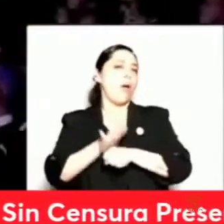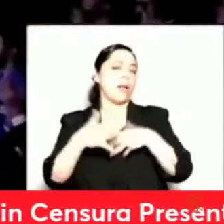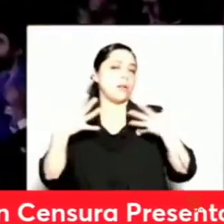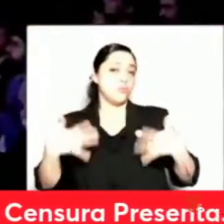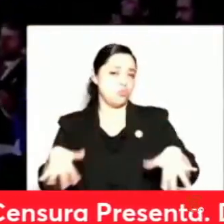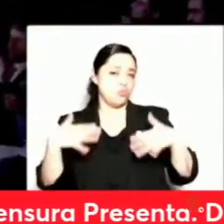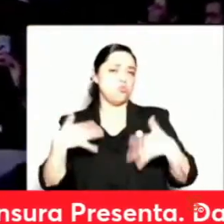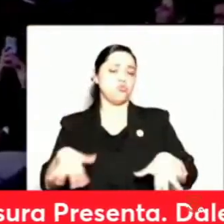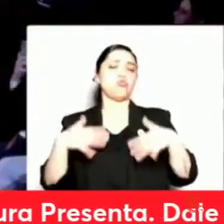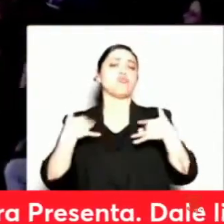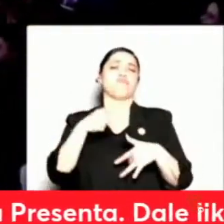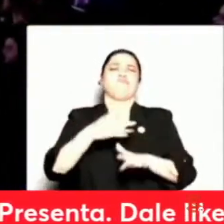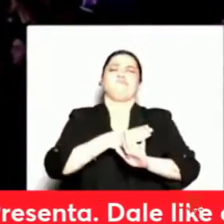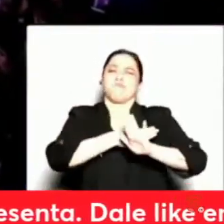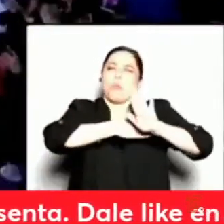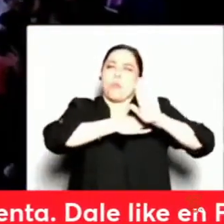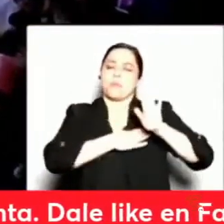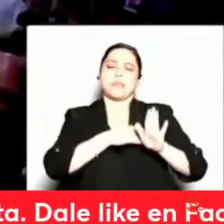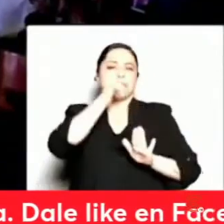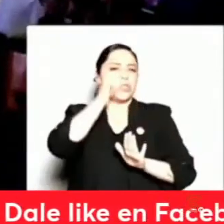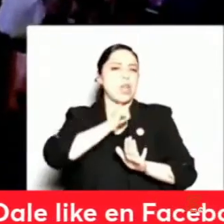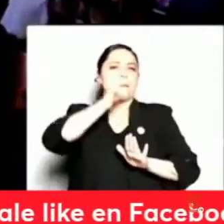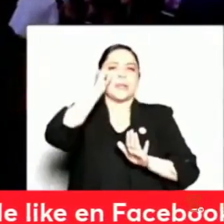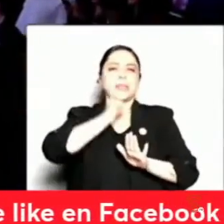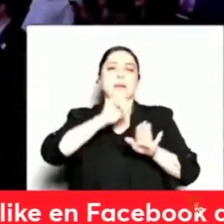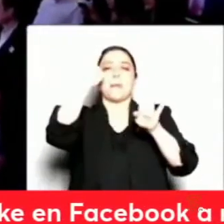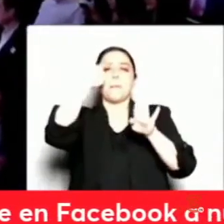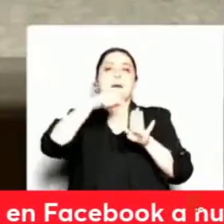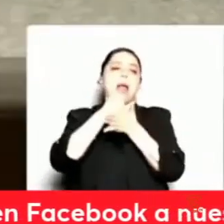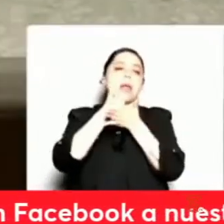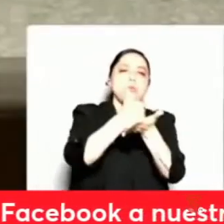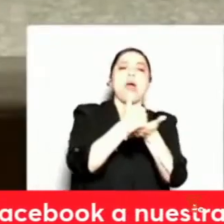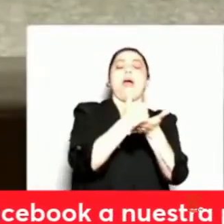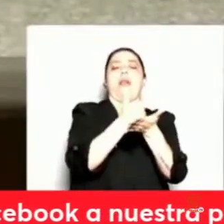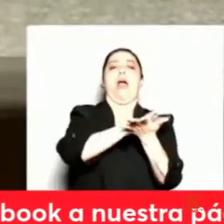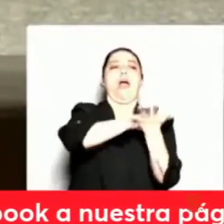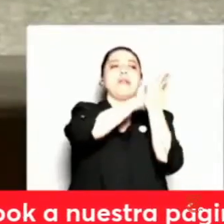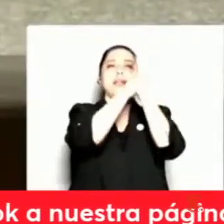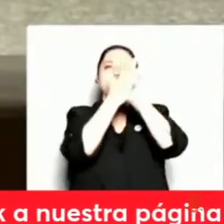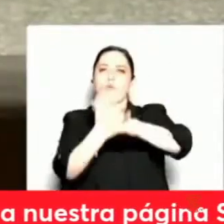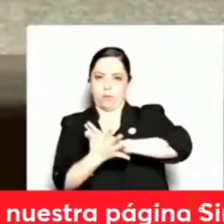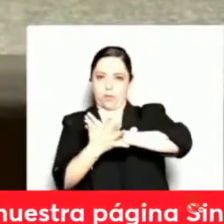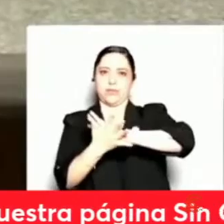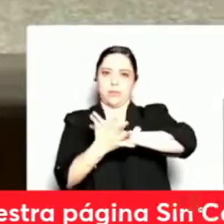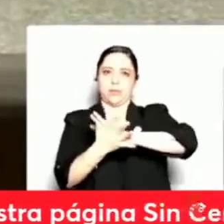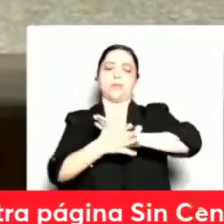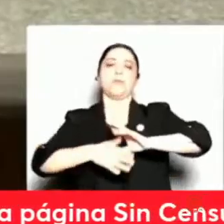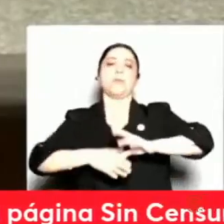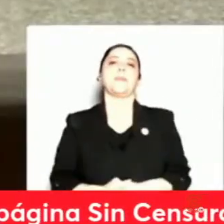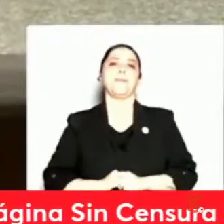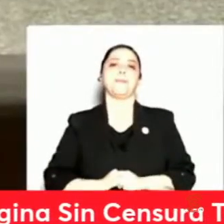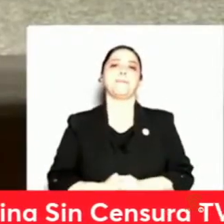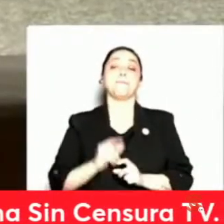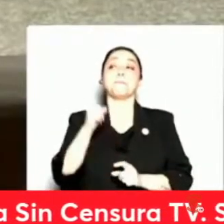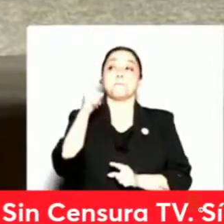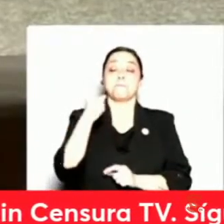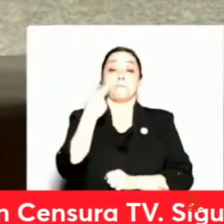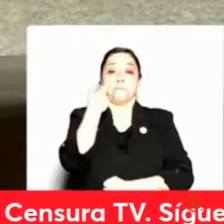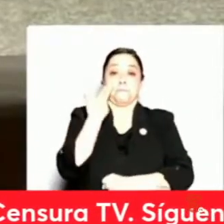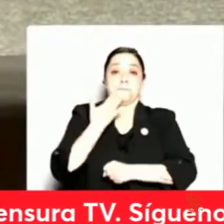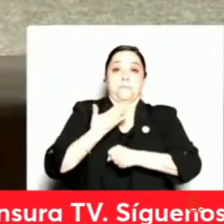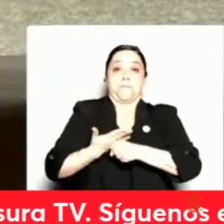estado comprometido con la transformación y será responsable de garantizar